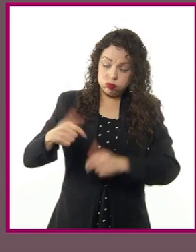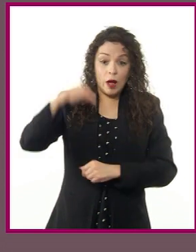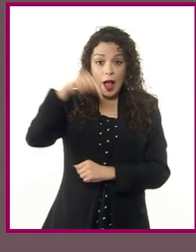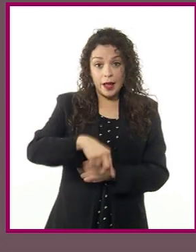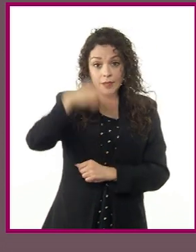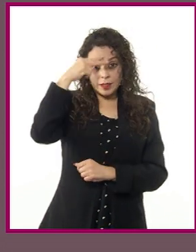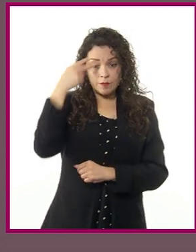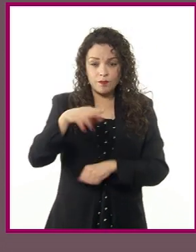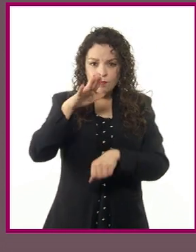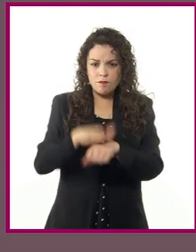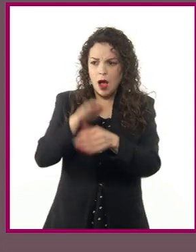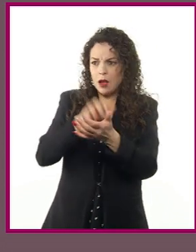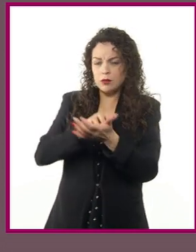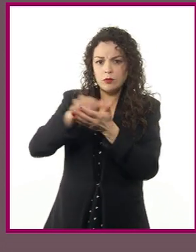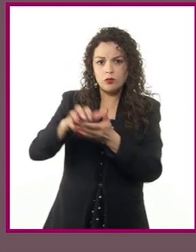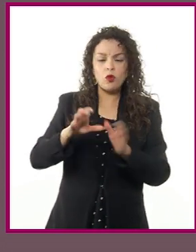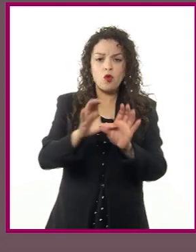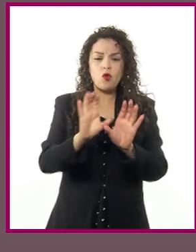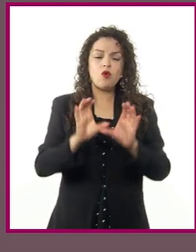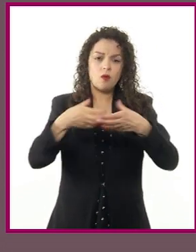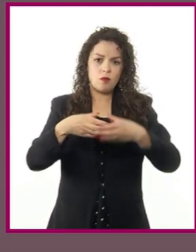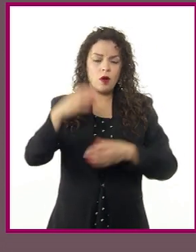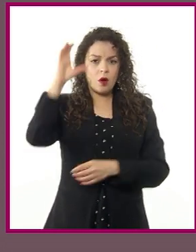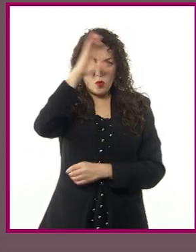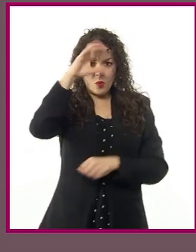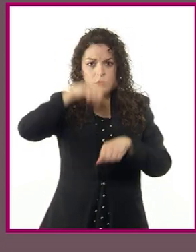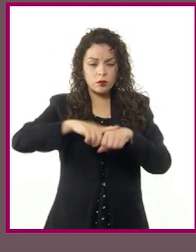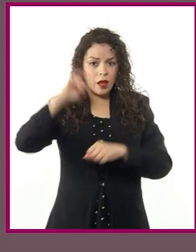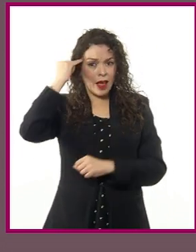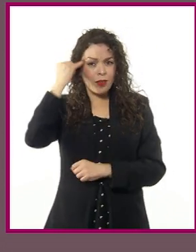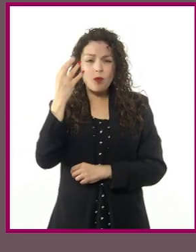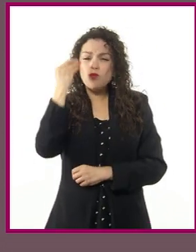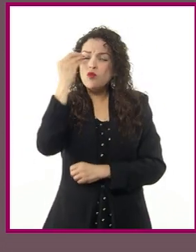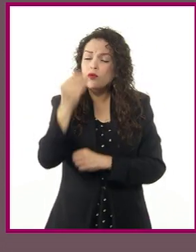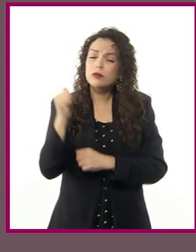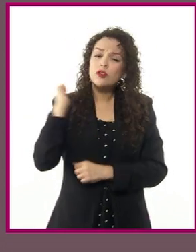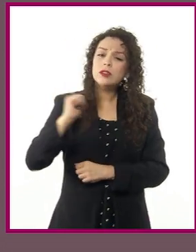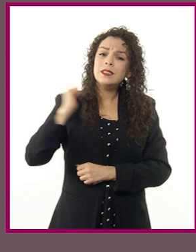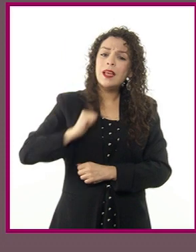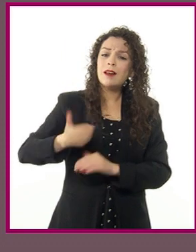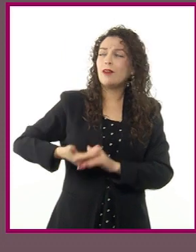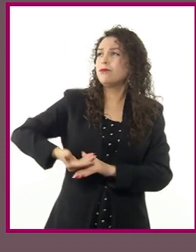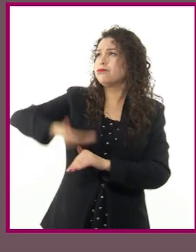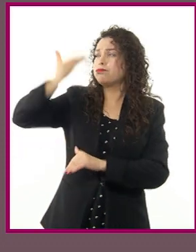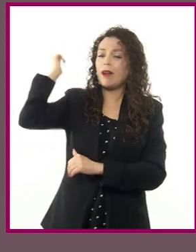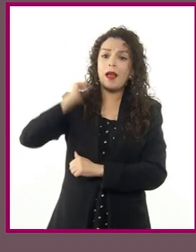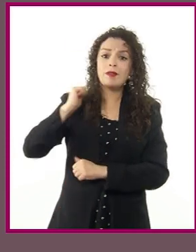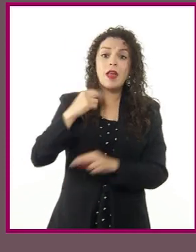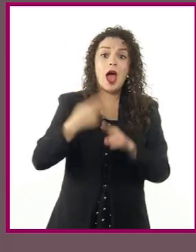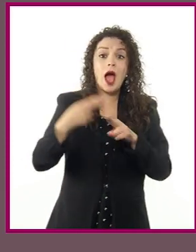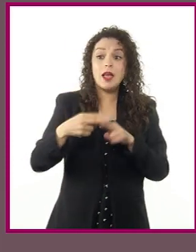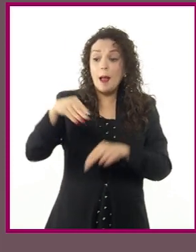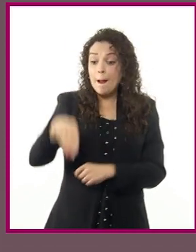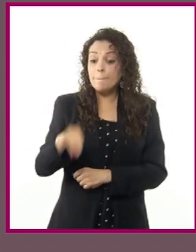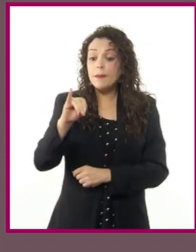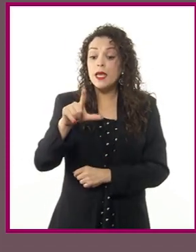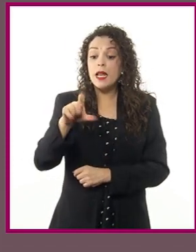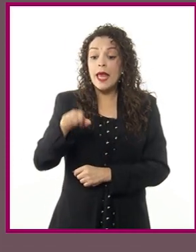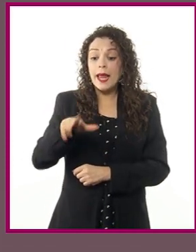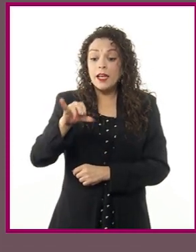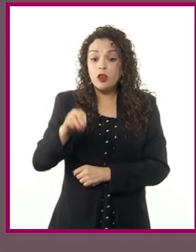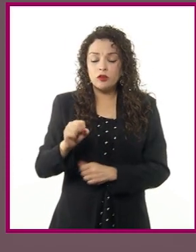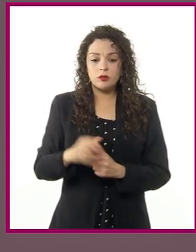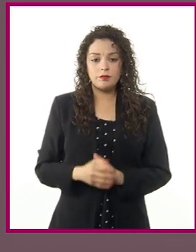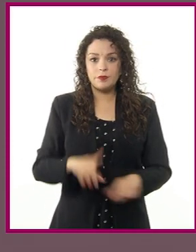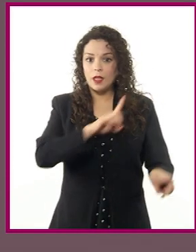la mayoría de las culturas indígenas son de muchos siglos de antigüedad, algunas hasta de milenios. Nuestra diversidad